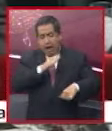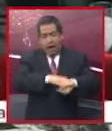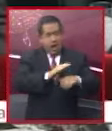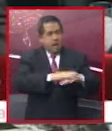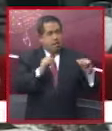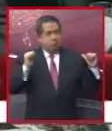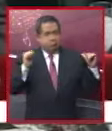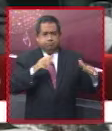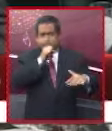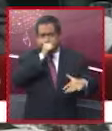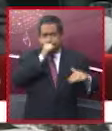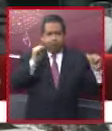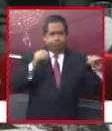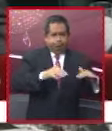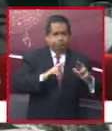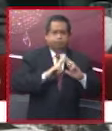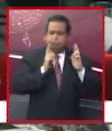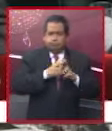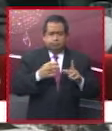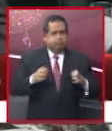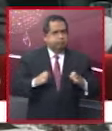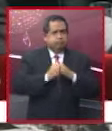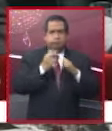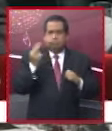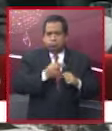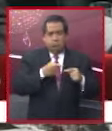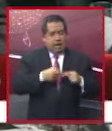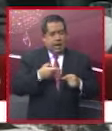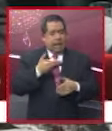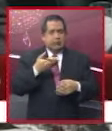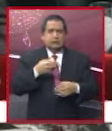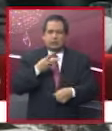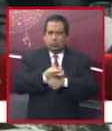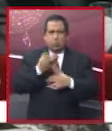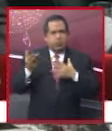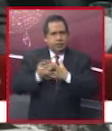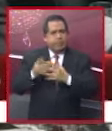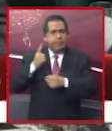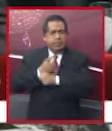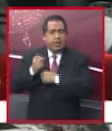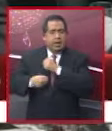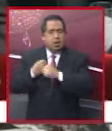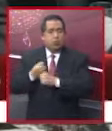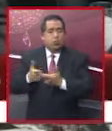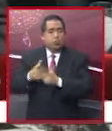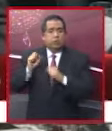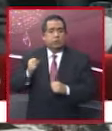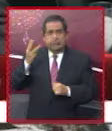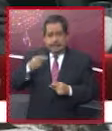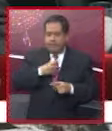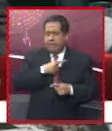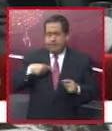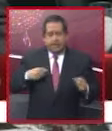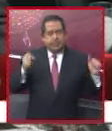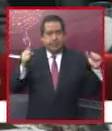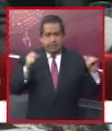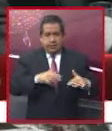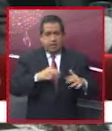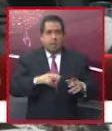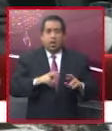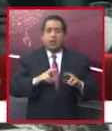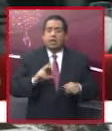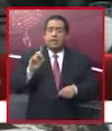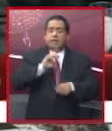de Diputados a celebrar sesiones extraordinarias durante el actual receso del primer año de ejercicio de la 63ª legislatura a